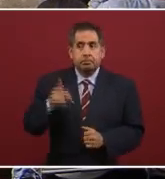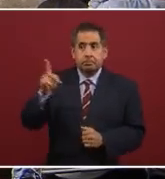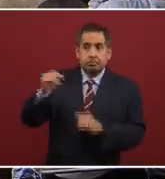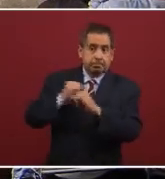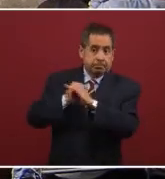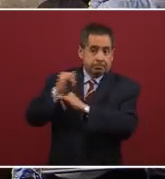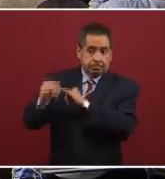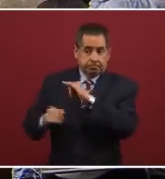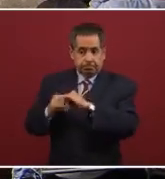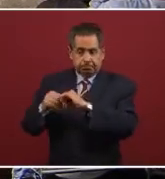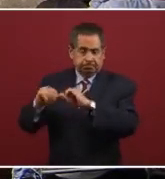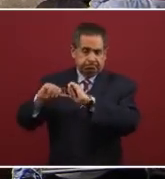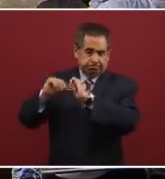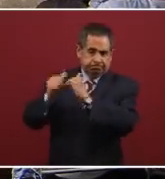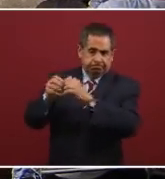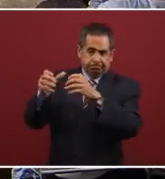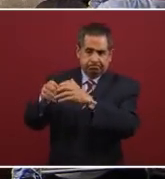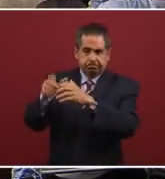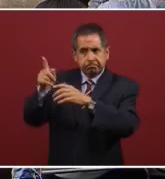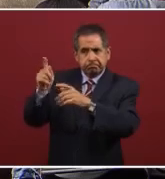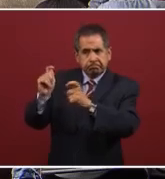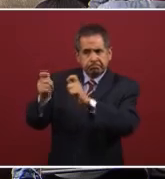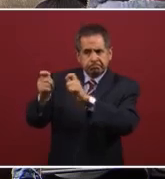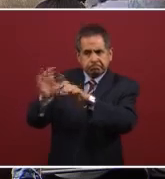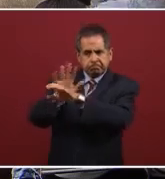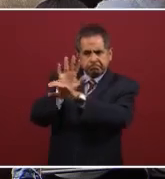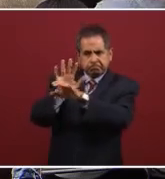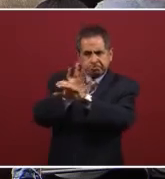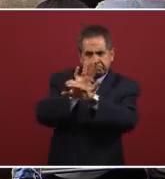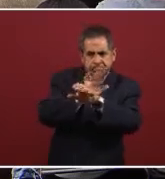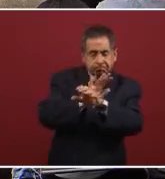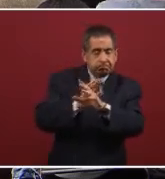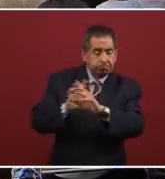organismos están cambiando.